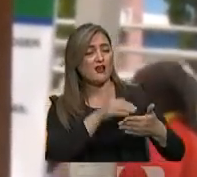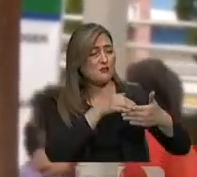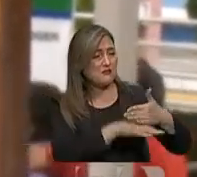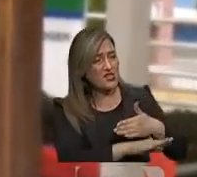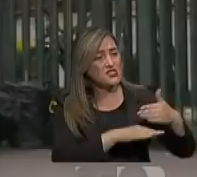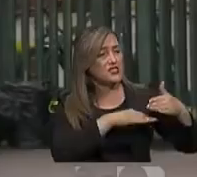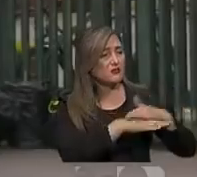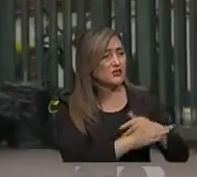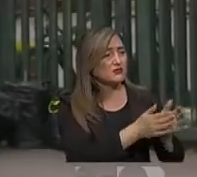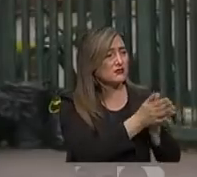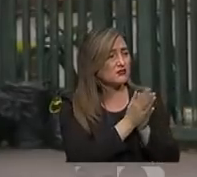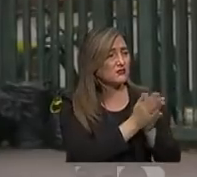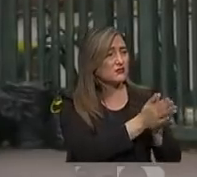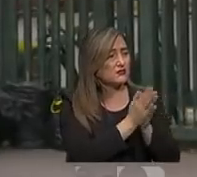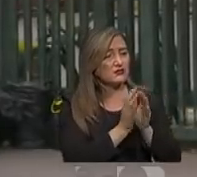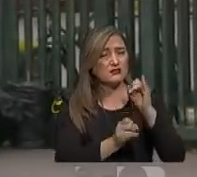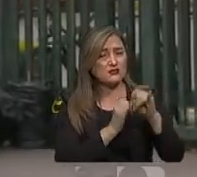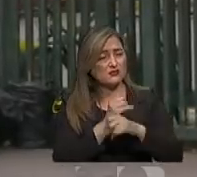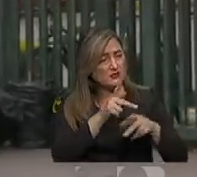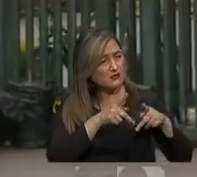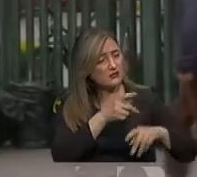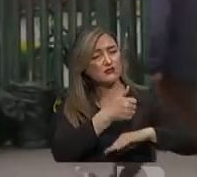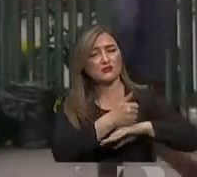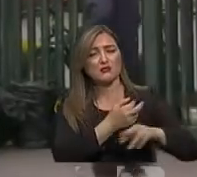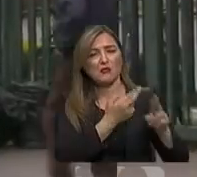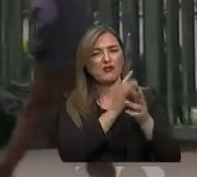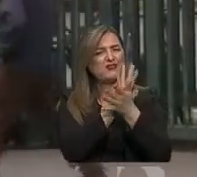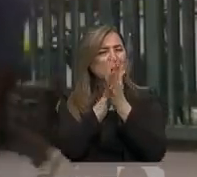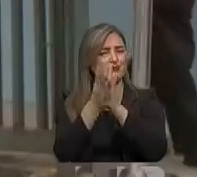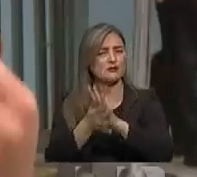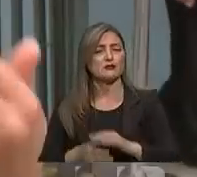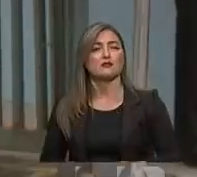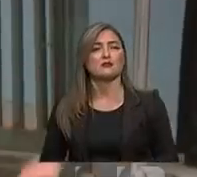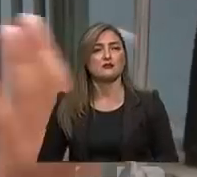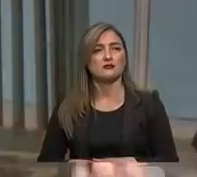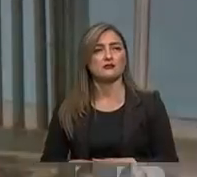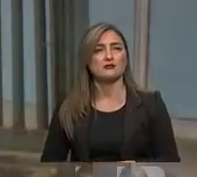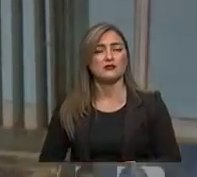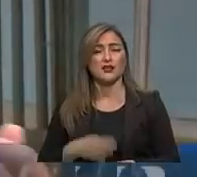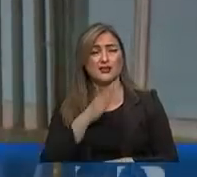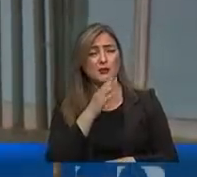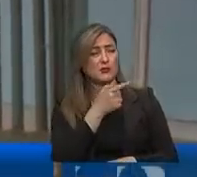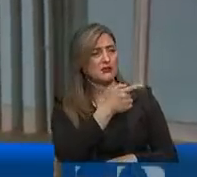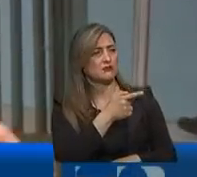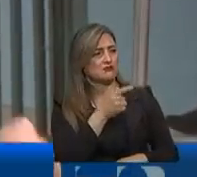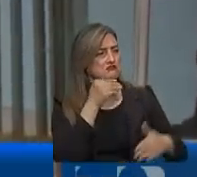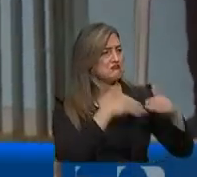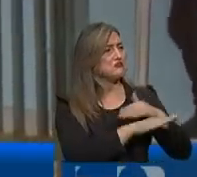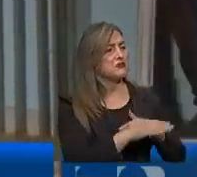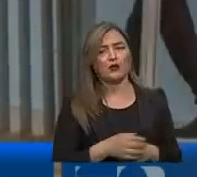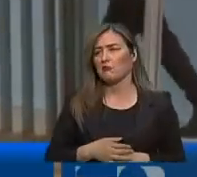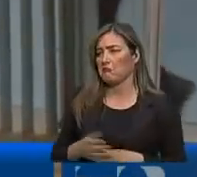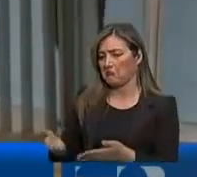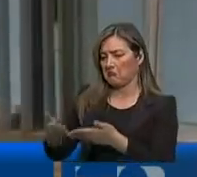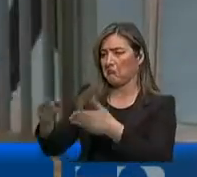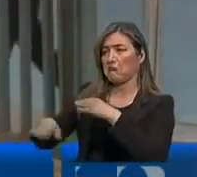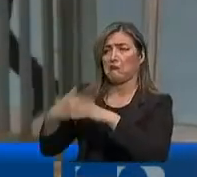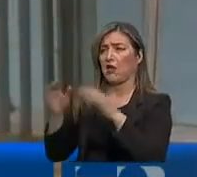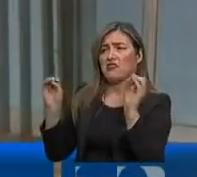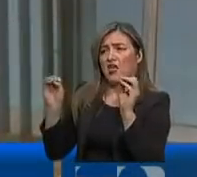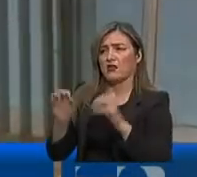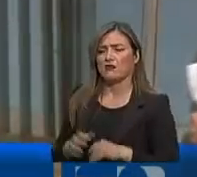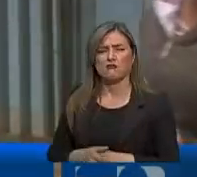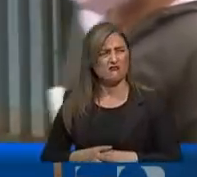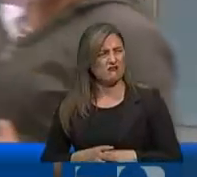han pedido esta derivación internacional sin obtener respuesta. Siempre me decían que no llegó el quipus, que no llegó el quipus, hasta que yo